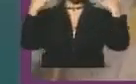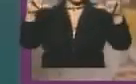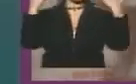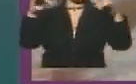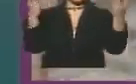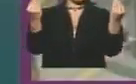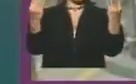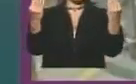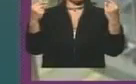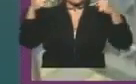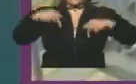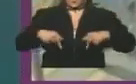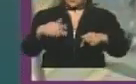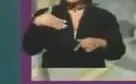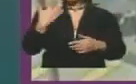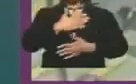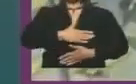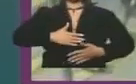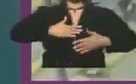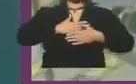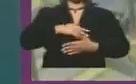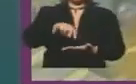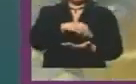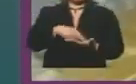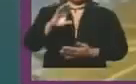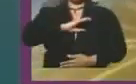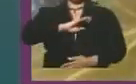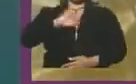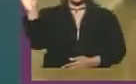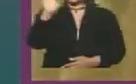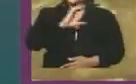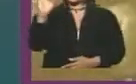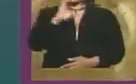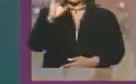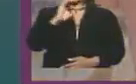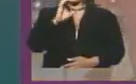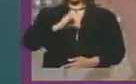fiestas de la época. Hoy podemos disfrutar del merengue caraqueño.